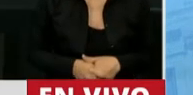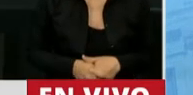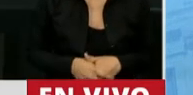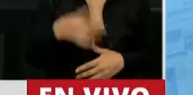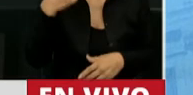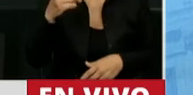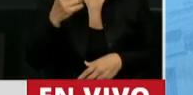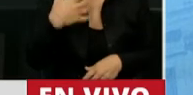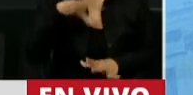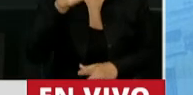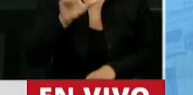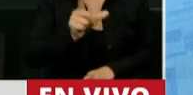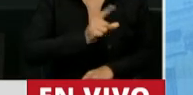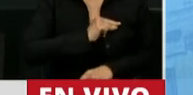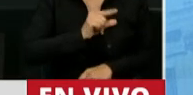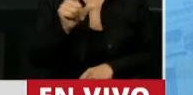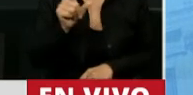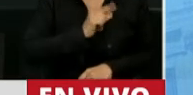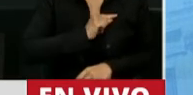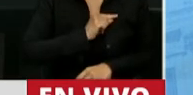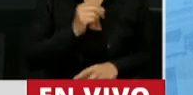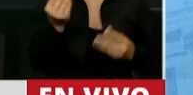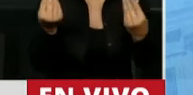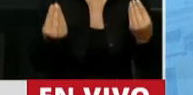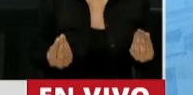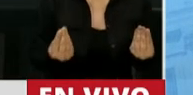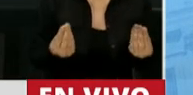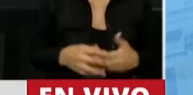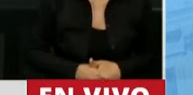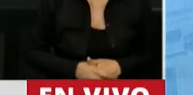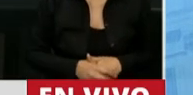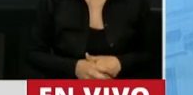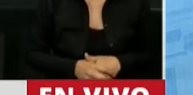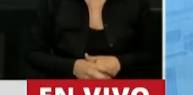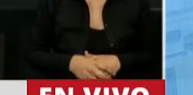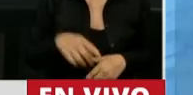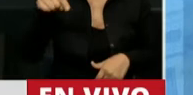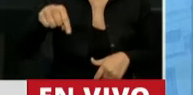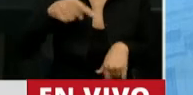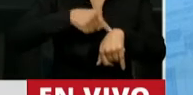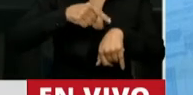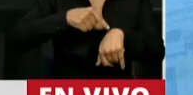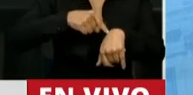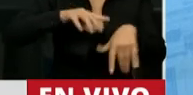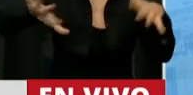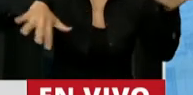lo que más lastima en todo esto es cuando, en medio de tanto desparpajo,